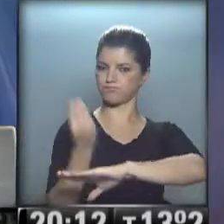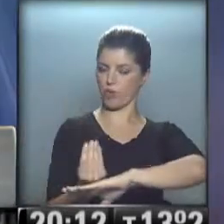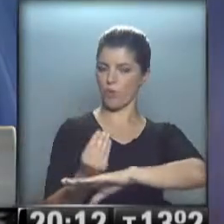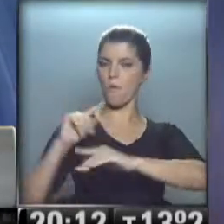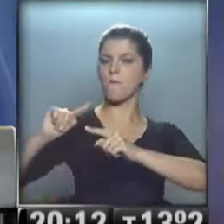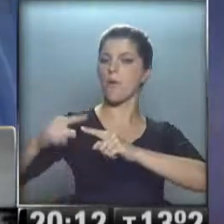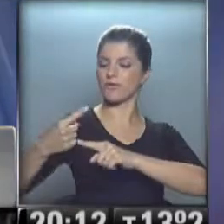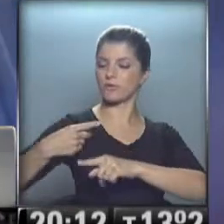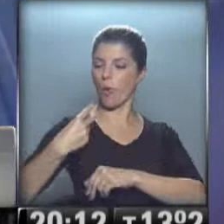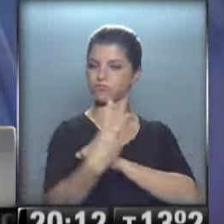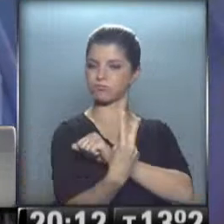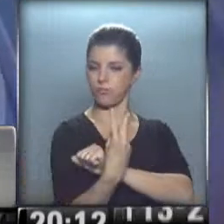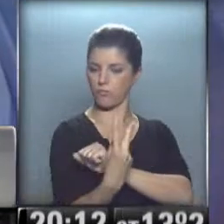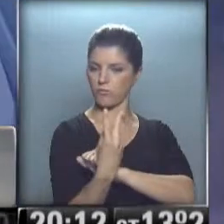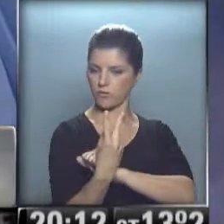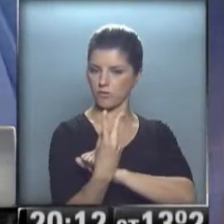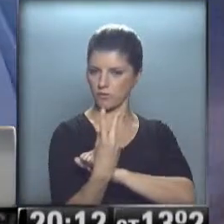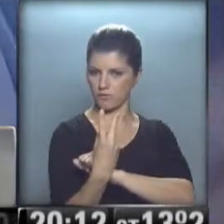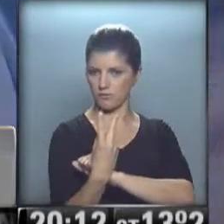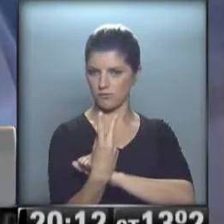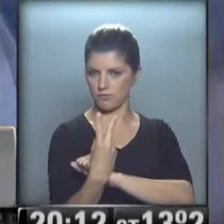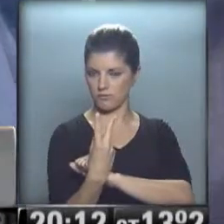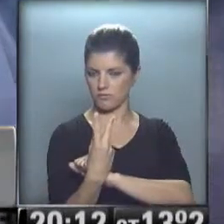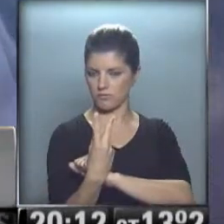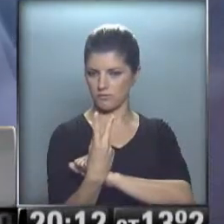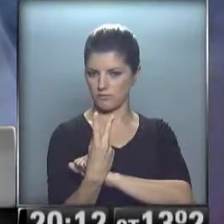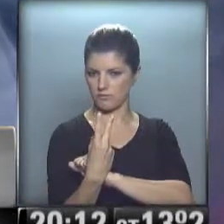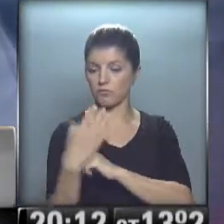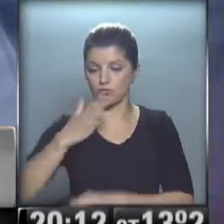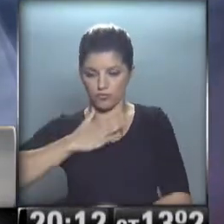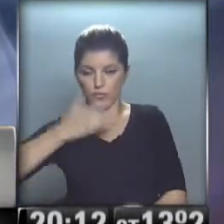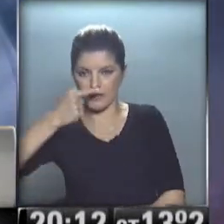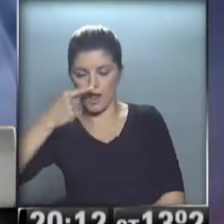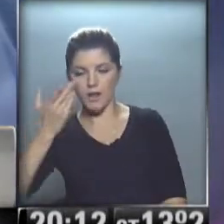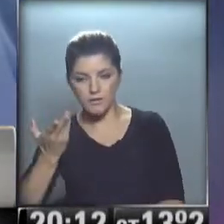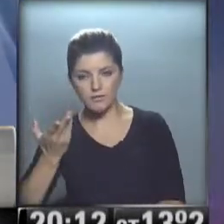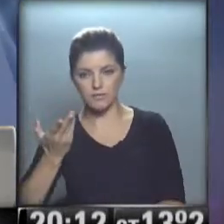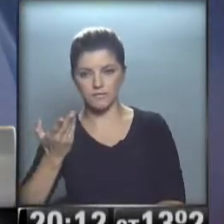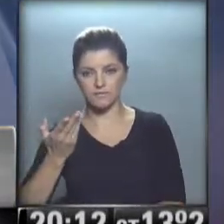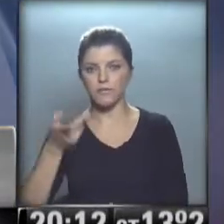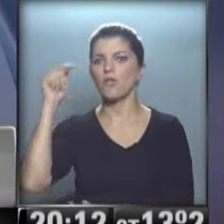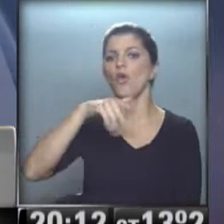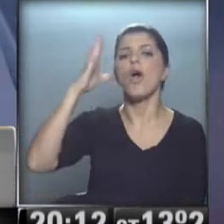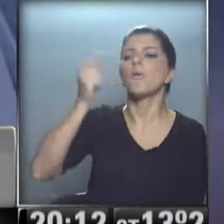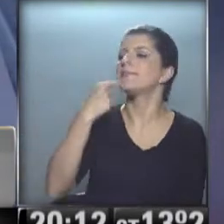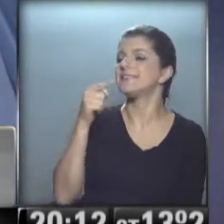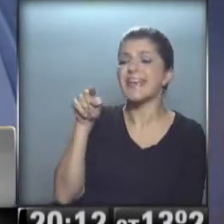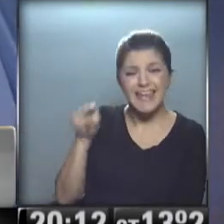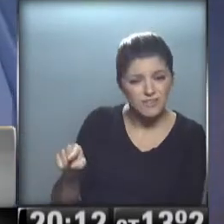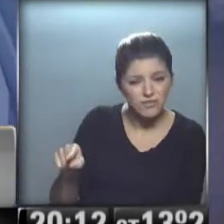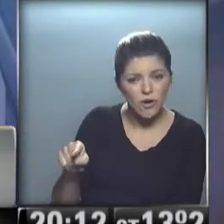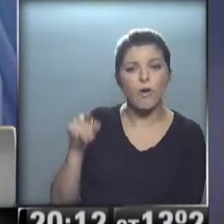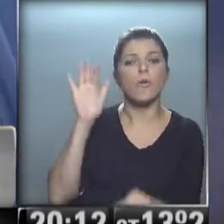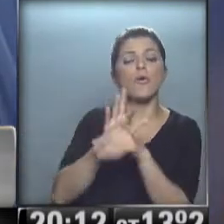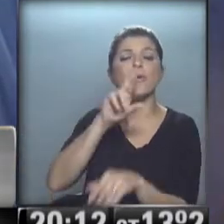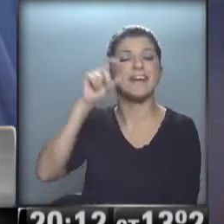políticos, defienden la posición de interés común argentino, para el juez Griesa eso es